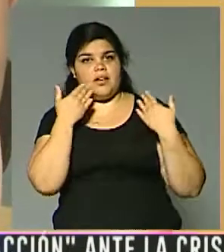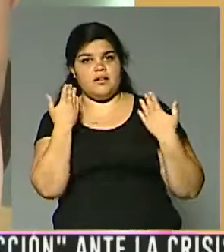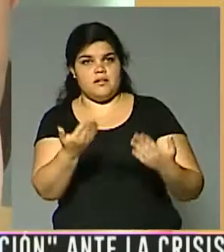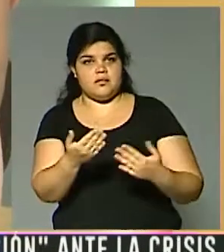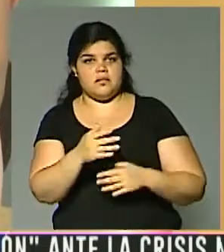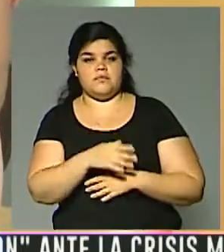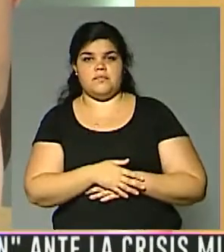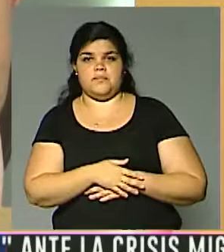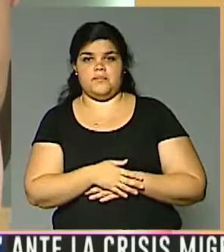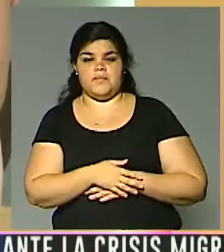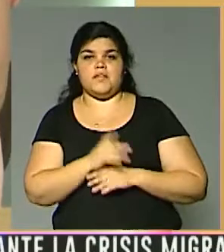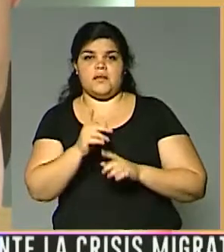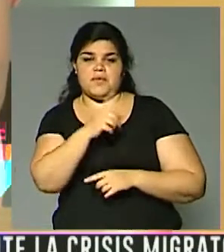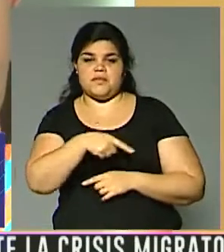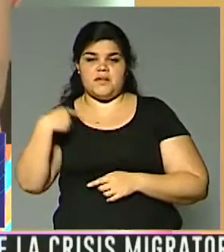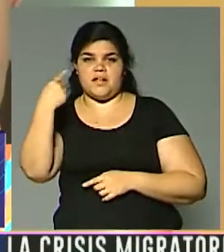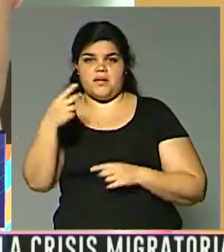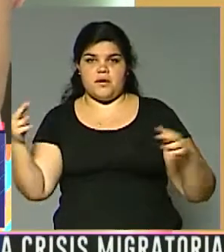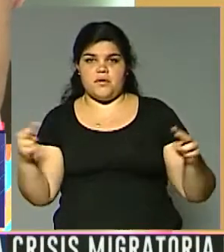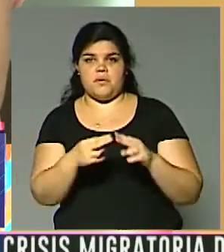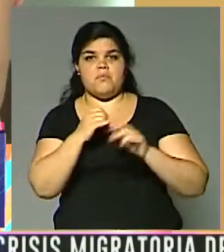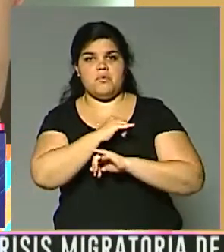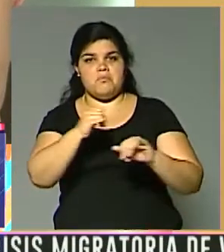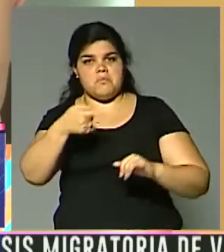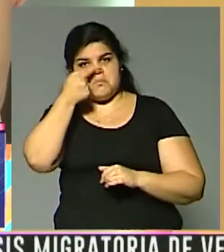te estaremos esperando también la semana que viene muy interesante la información que has compartido con nosotros